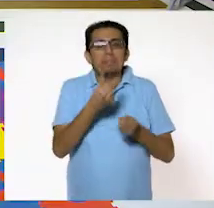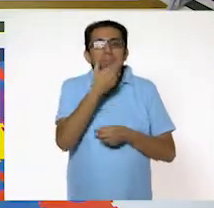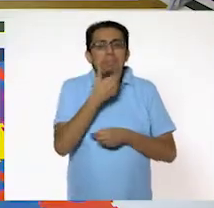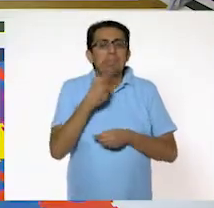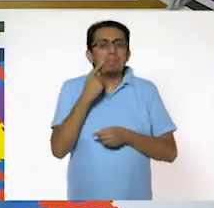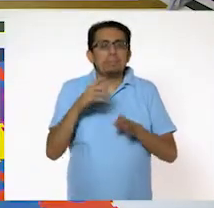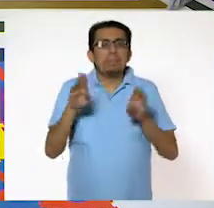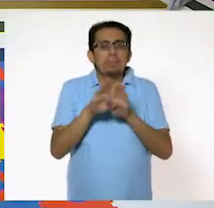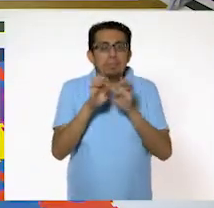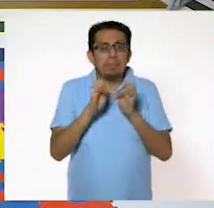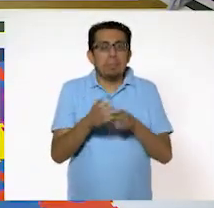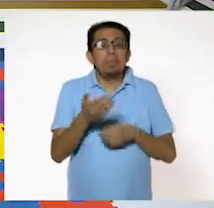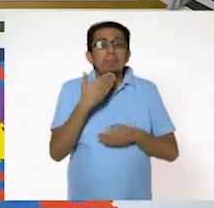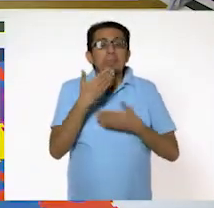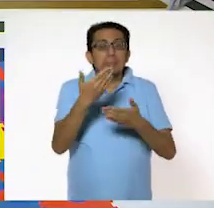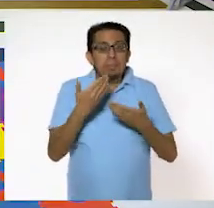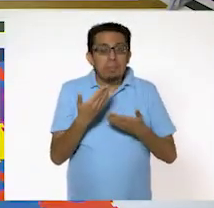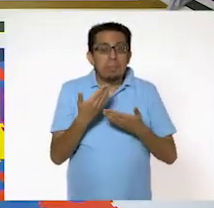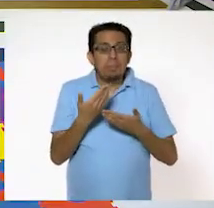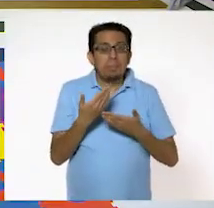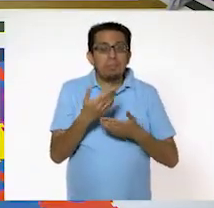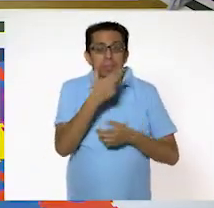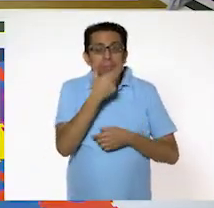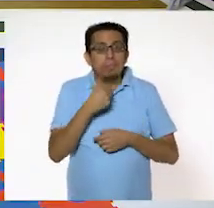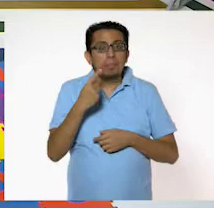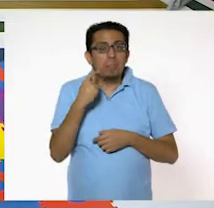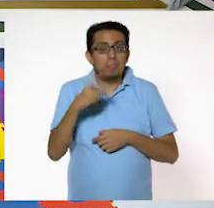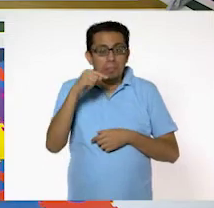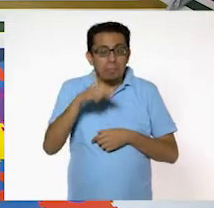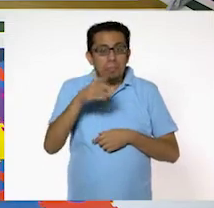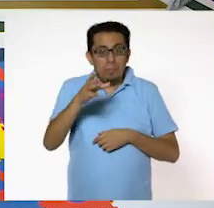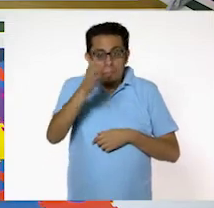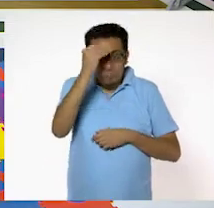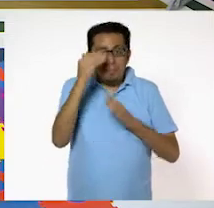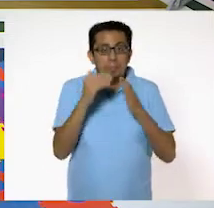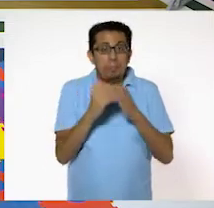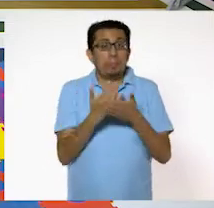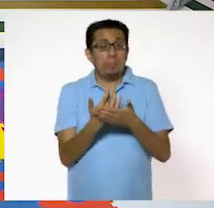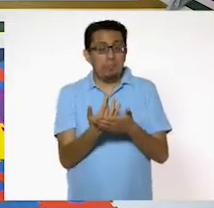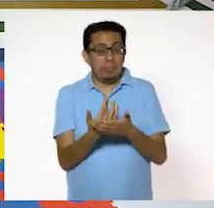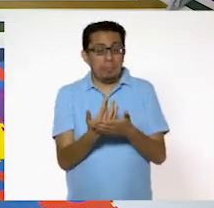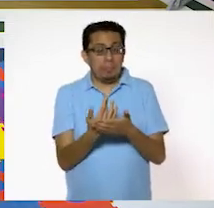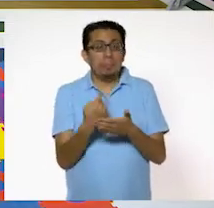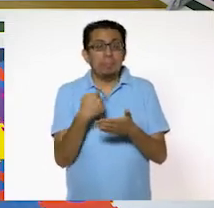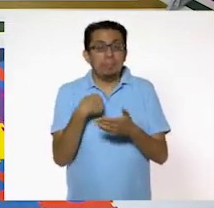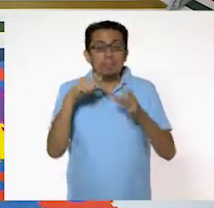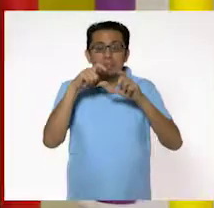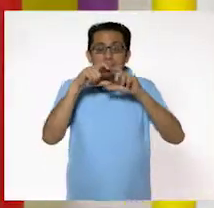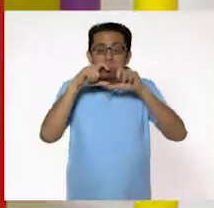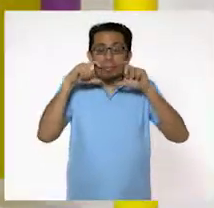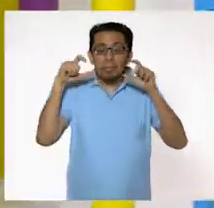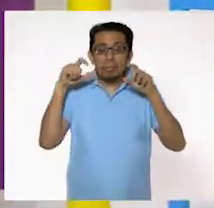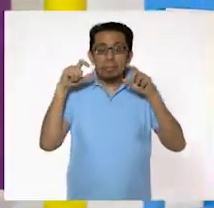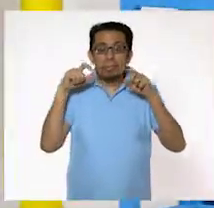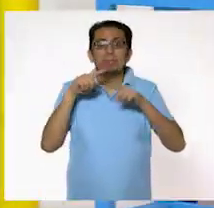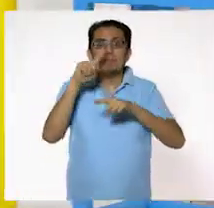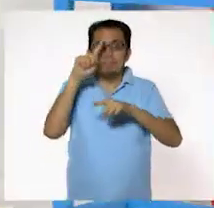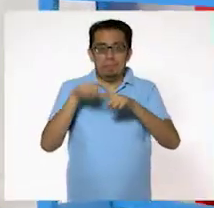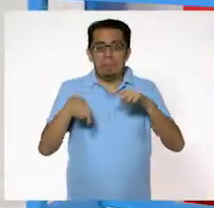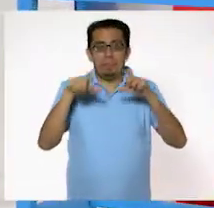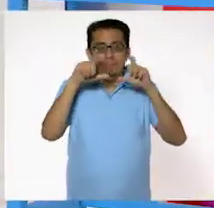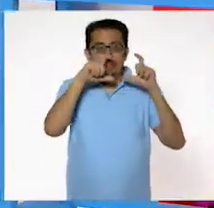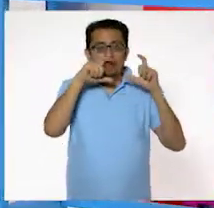Sean ustedes bienvenidas y bienvenidos a Aprende en Casa. Espérenme tantito, voy a quitarme mi